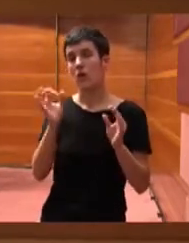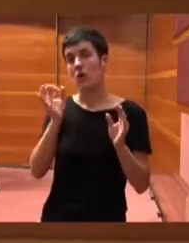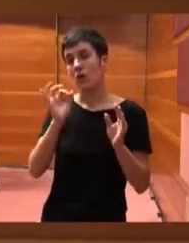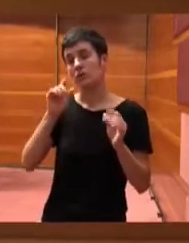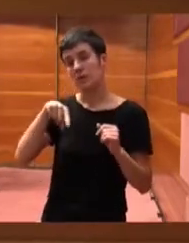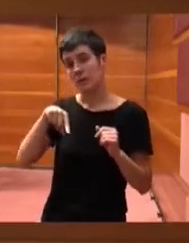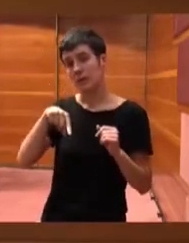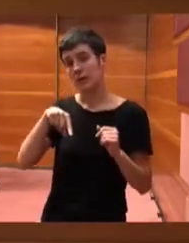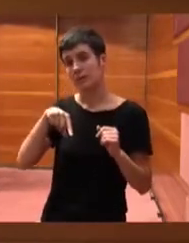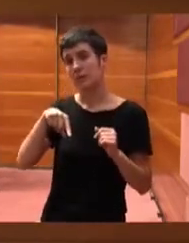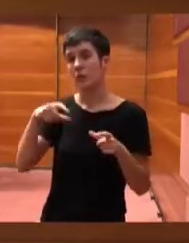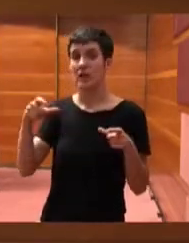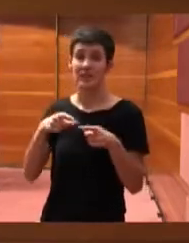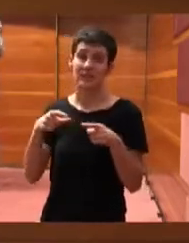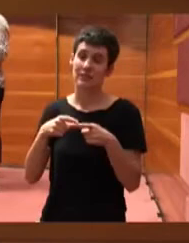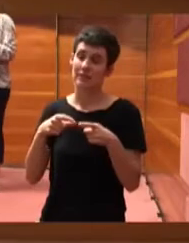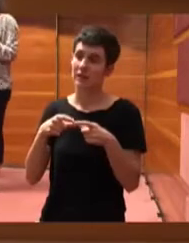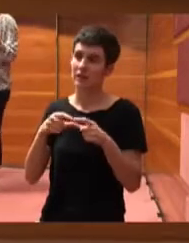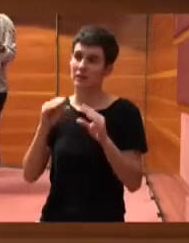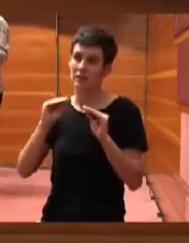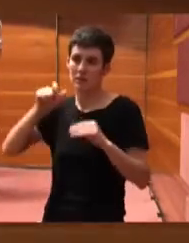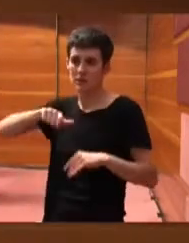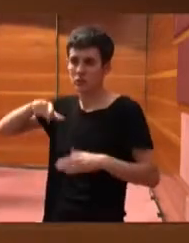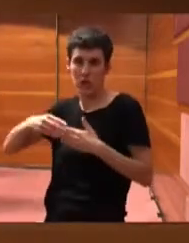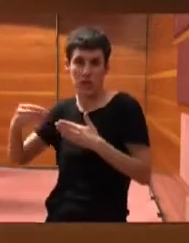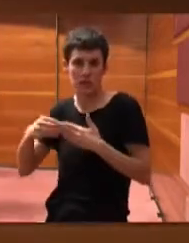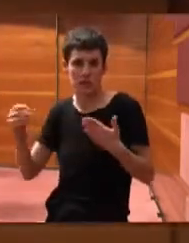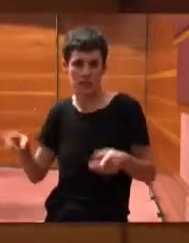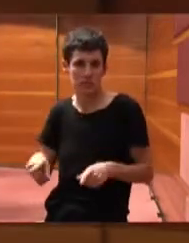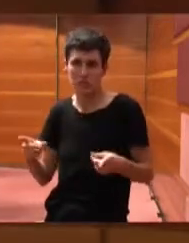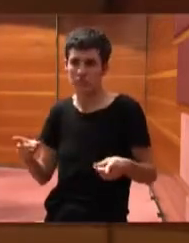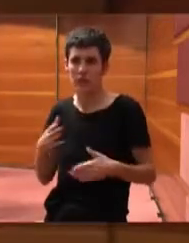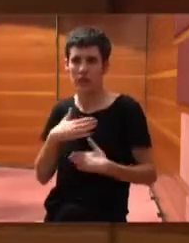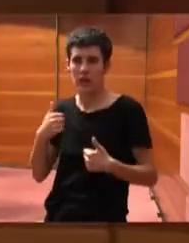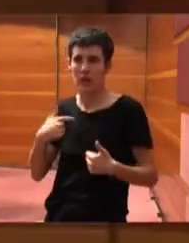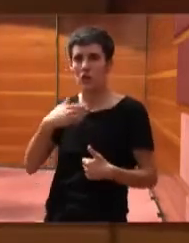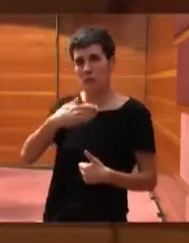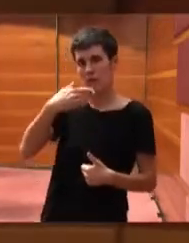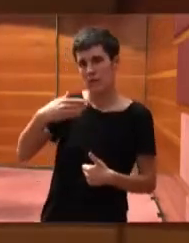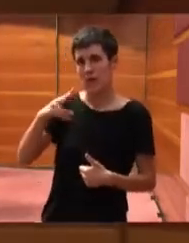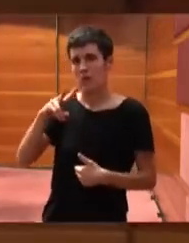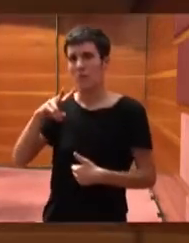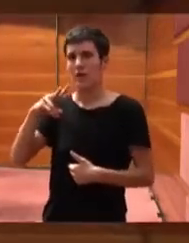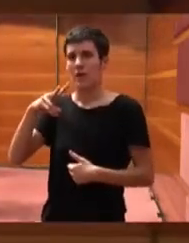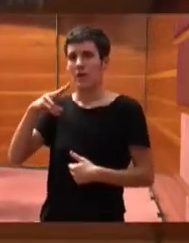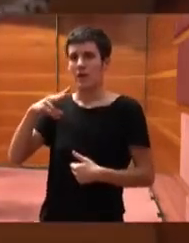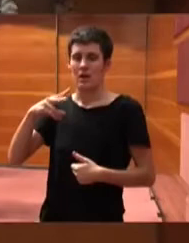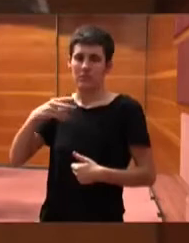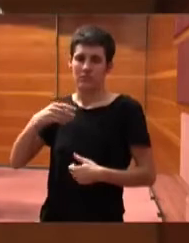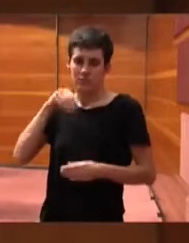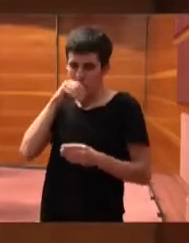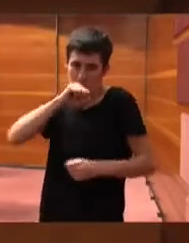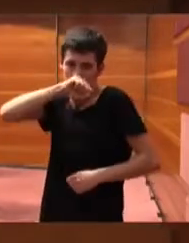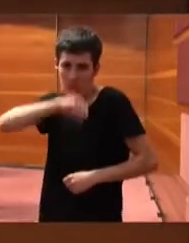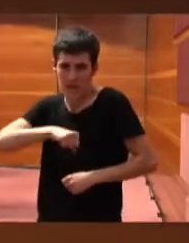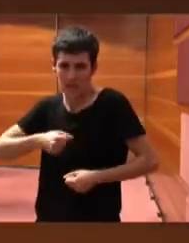sino también de las tarjetas de sus consumidores, de sus clientes. Entonces, y soy muy del BBV, soy hija de trabajador del BBV, me encanta la política que